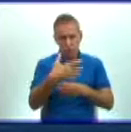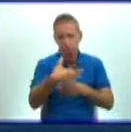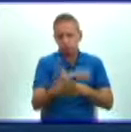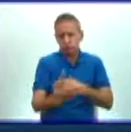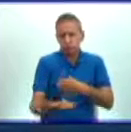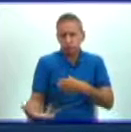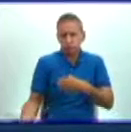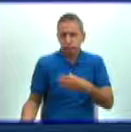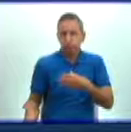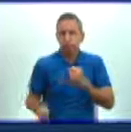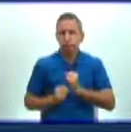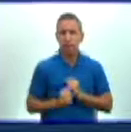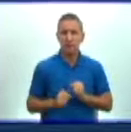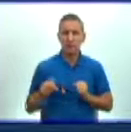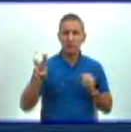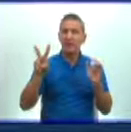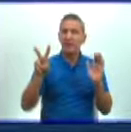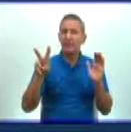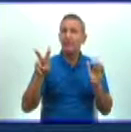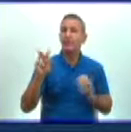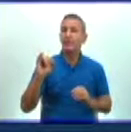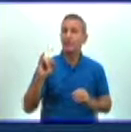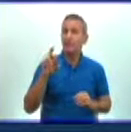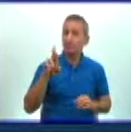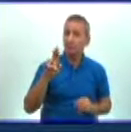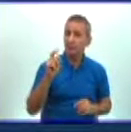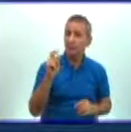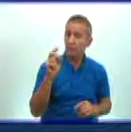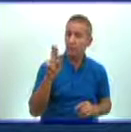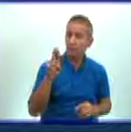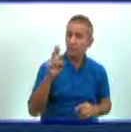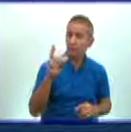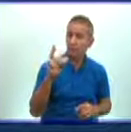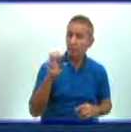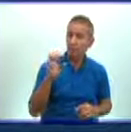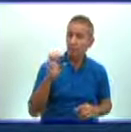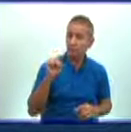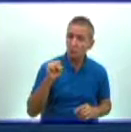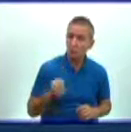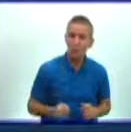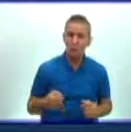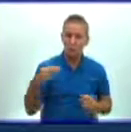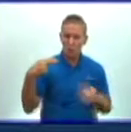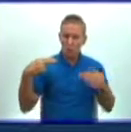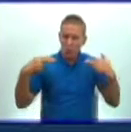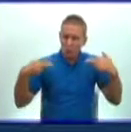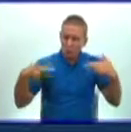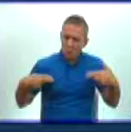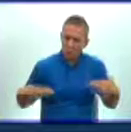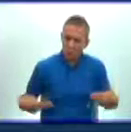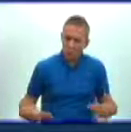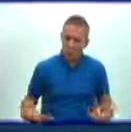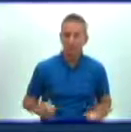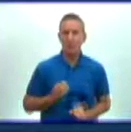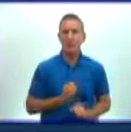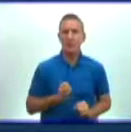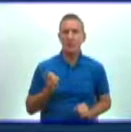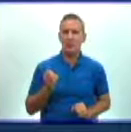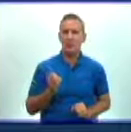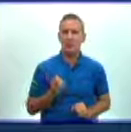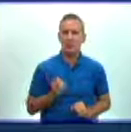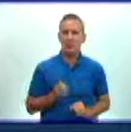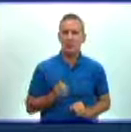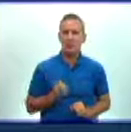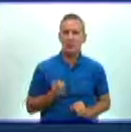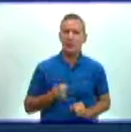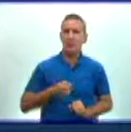virtudes, de bondad, de humanismo, de honestidad. ¿Y